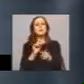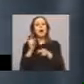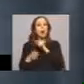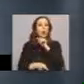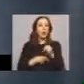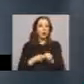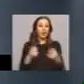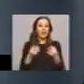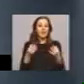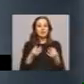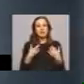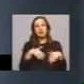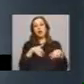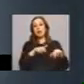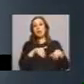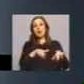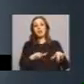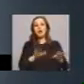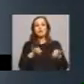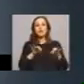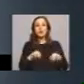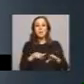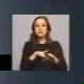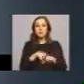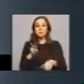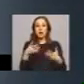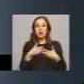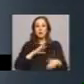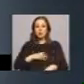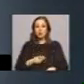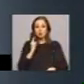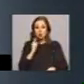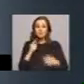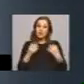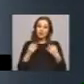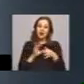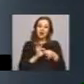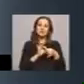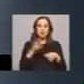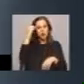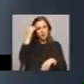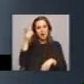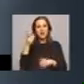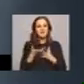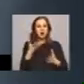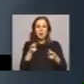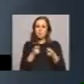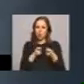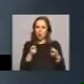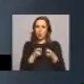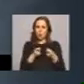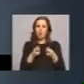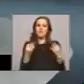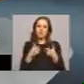Bueno, dejó pasar la bola y al final no entró en la Segunda Guerra Mundial. Pero la relación con Alemania, evidentemente, es muy estrecha en todos los